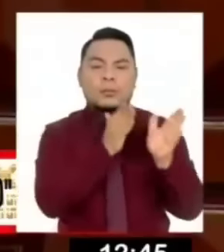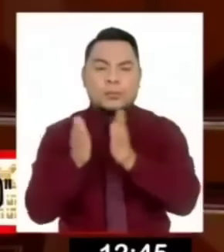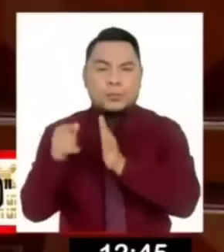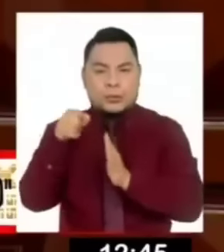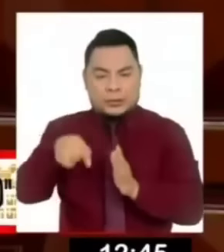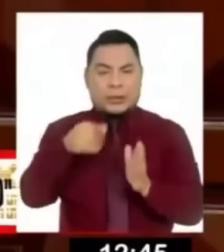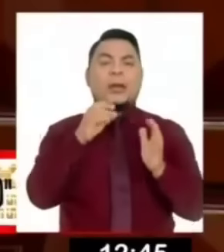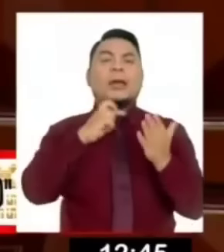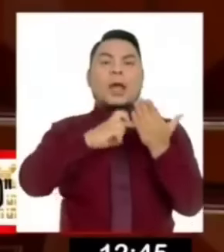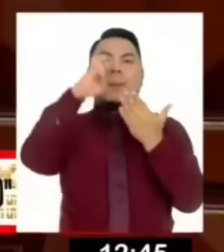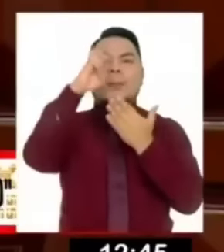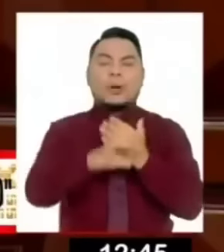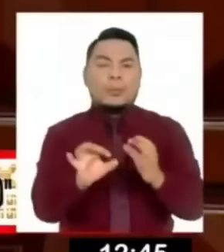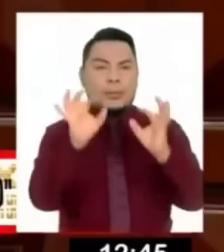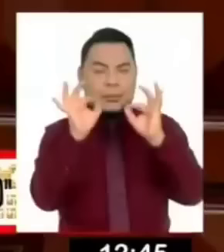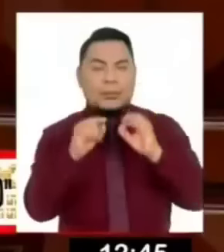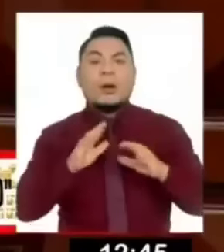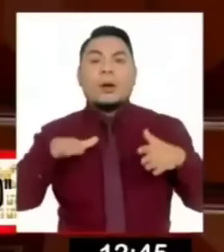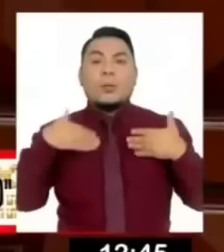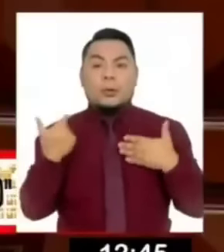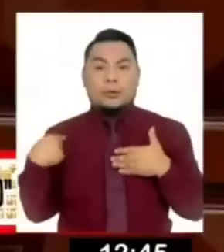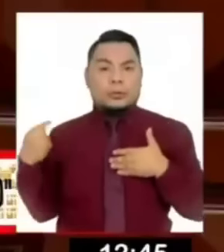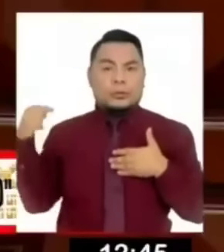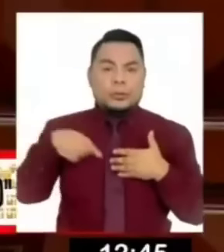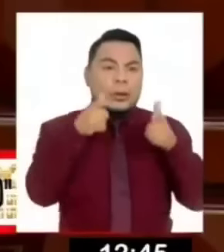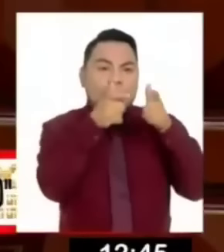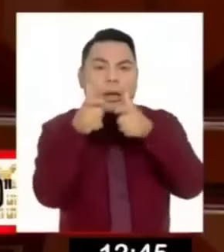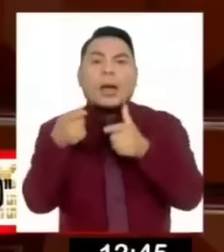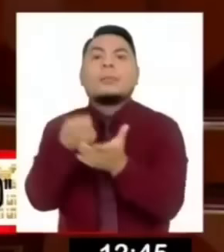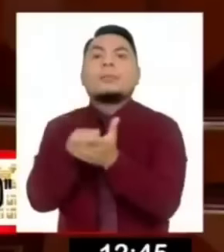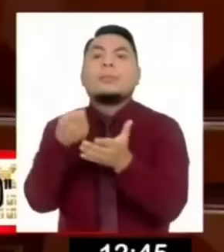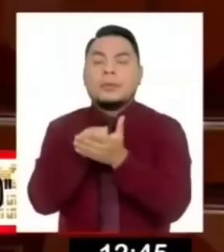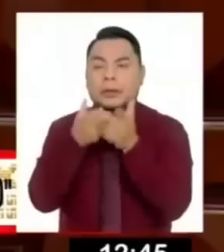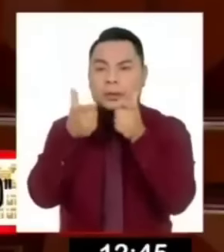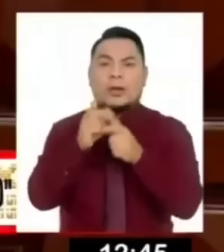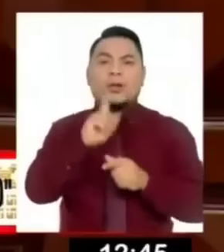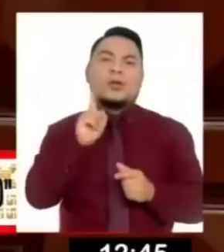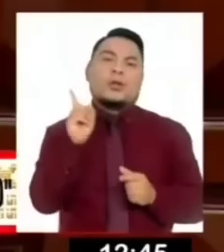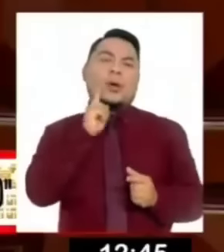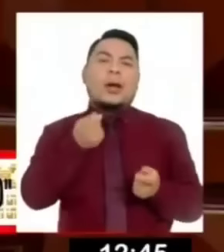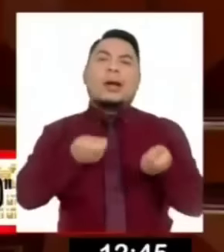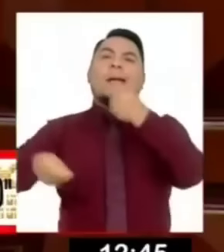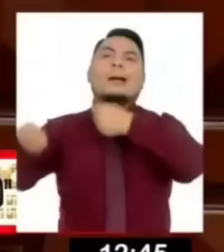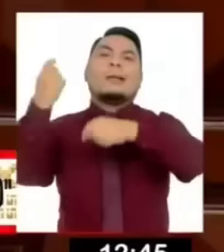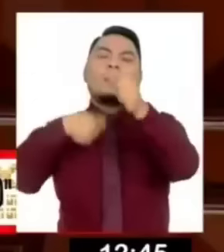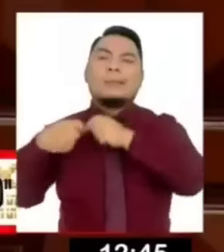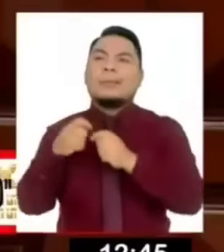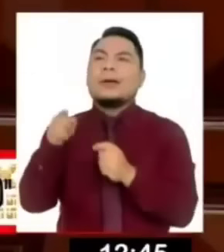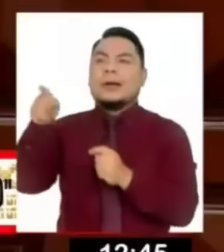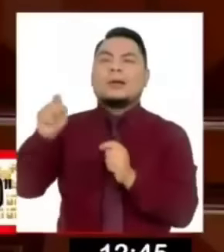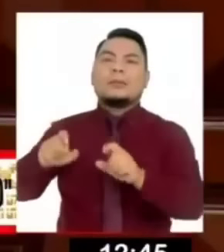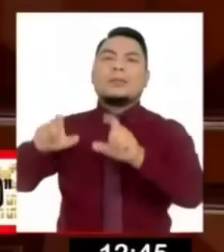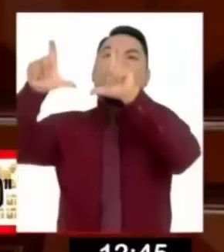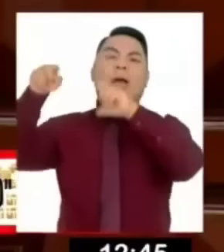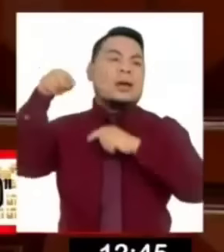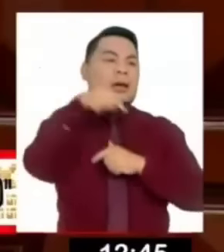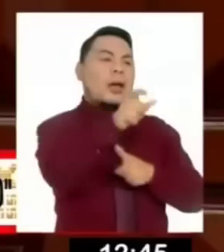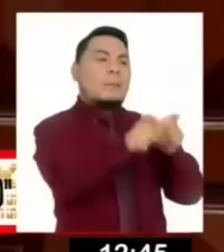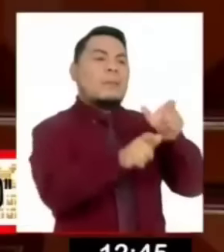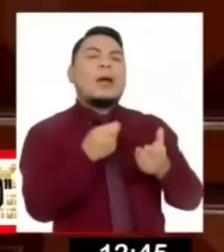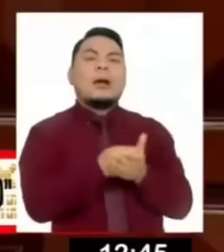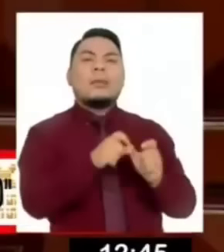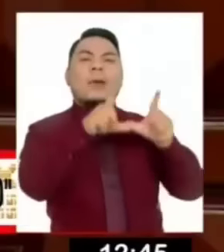derivados. Así podremos regular los precios finales y evitar que se explote al ciudadano, se eleven los precios